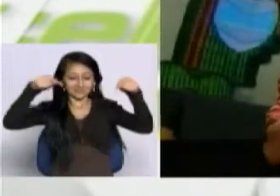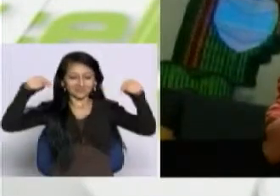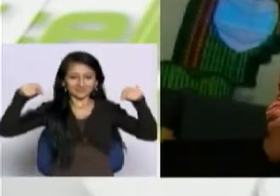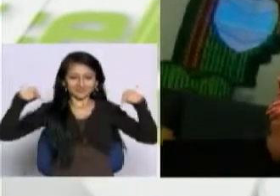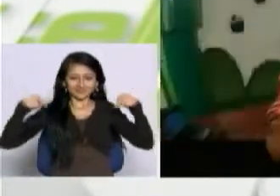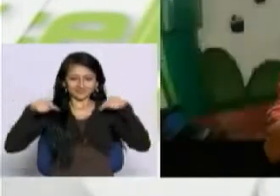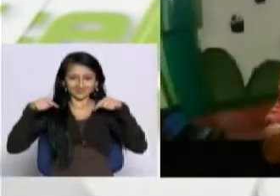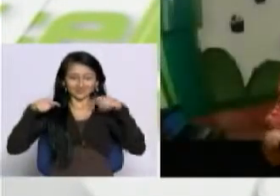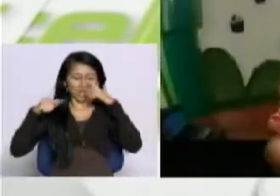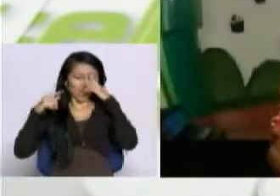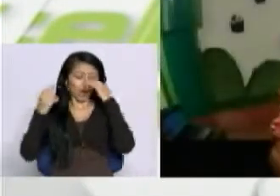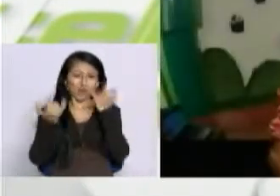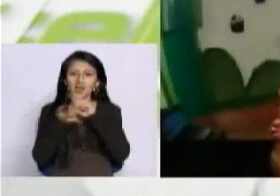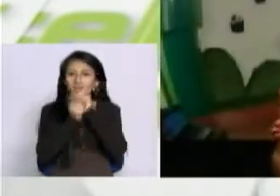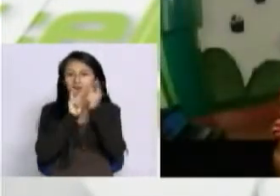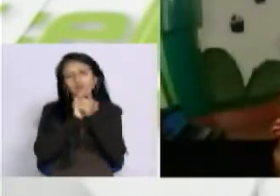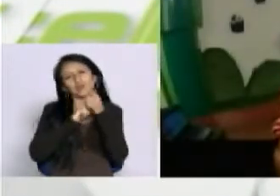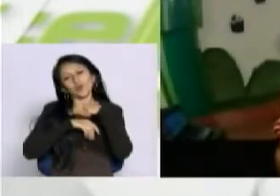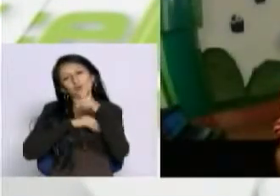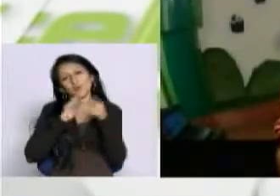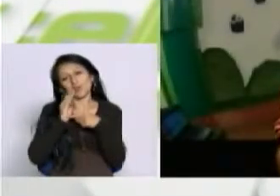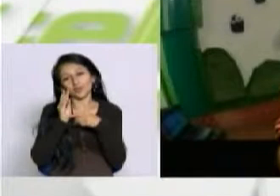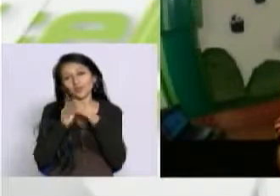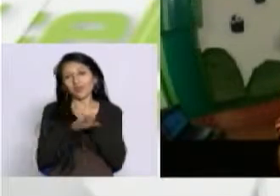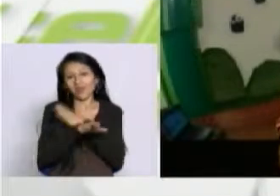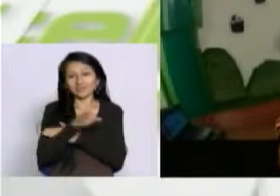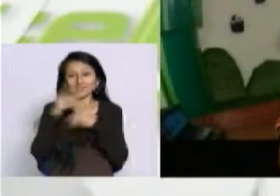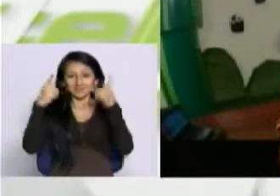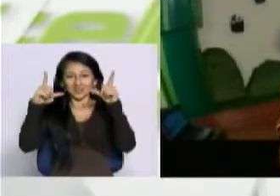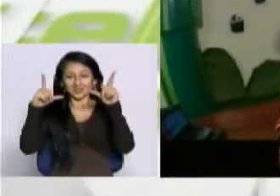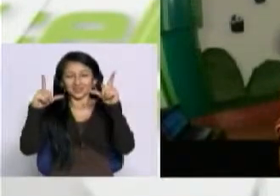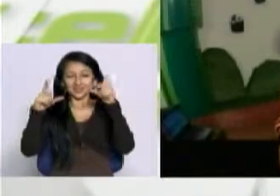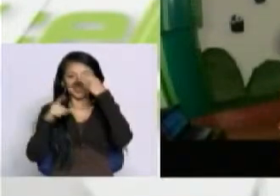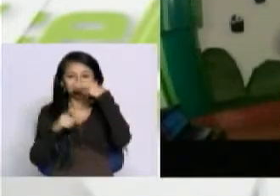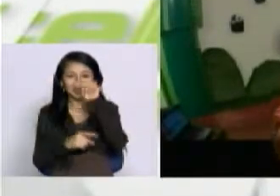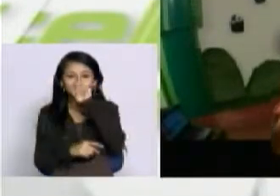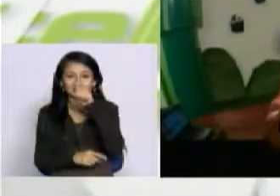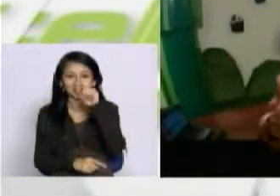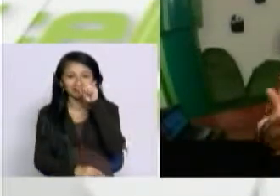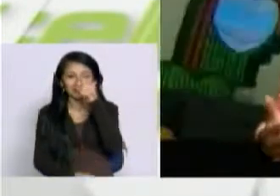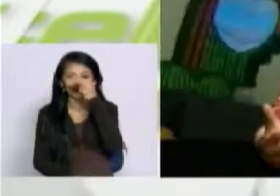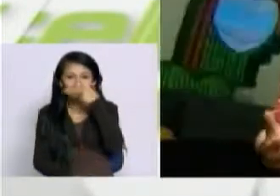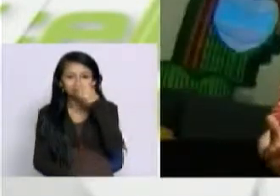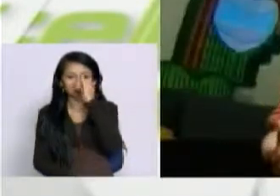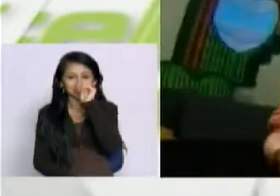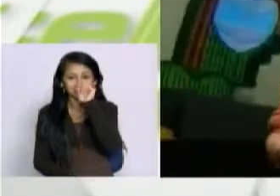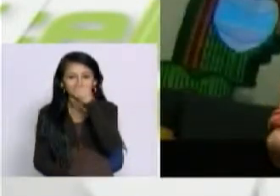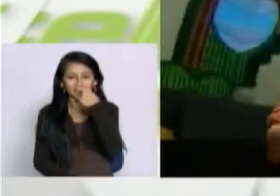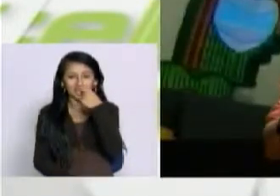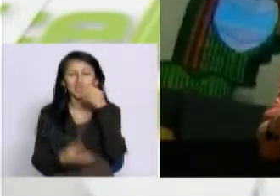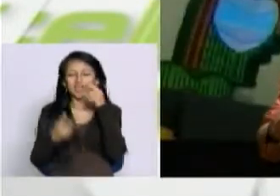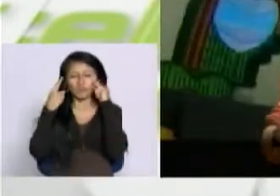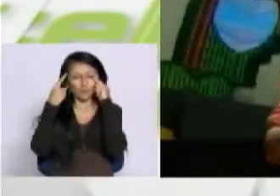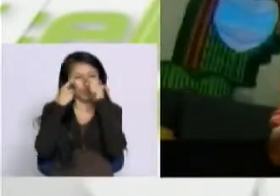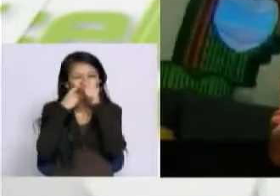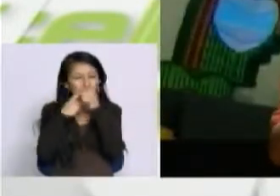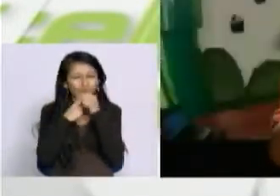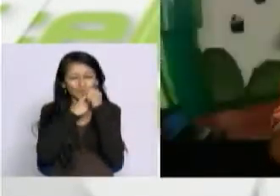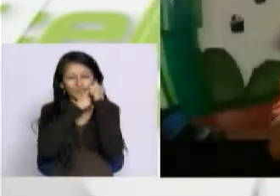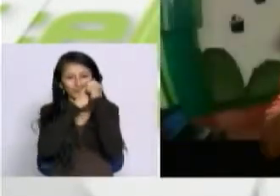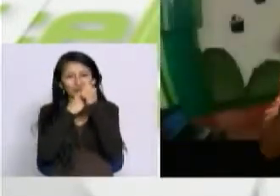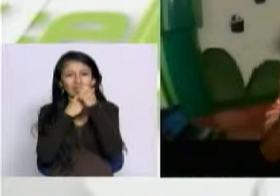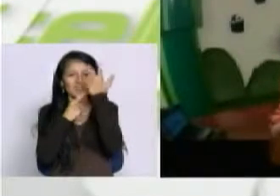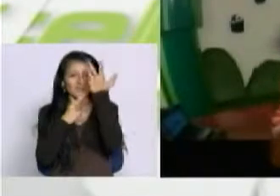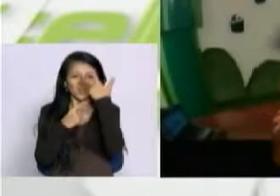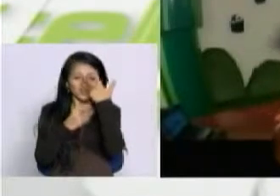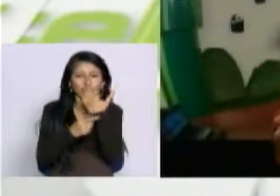set completamente diferente a lo que teníamos anteriormente. Este set va más por el lado de las redes sociales. Allí tenemos los